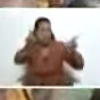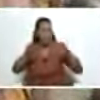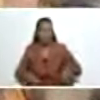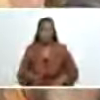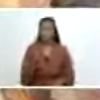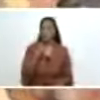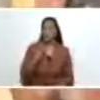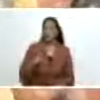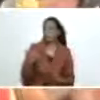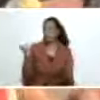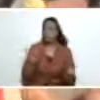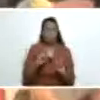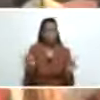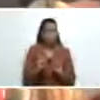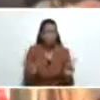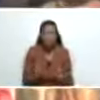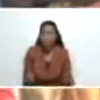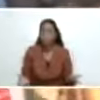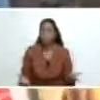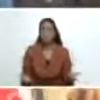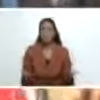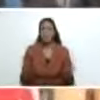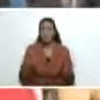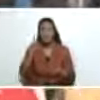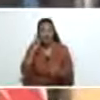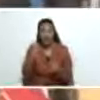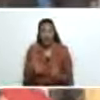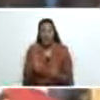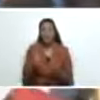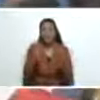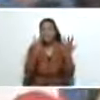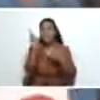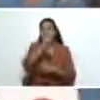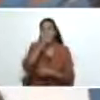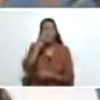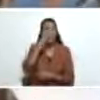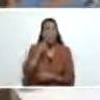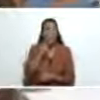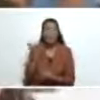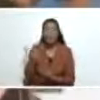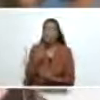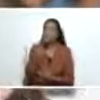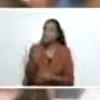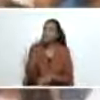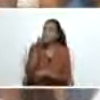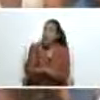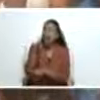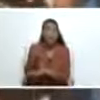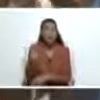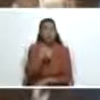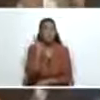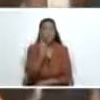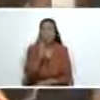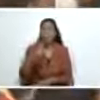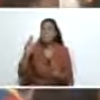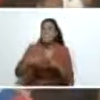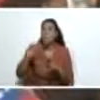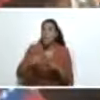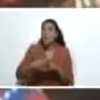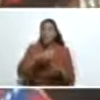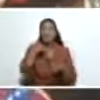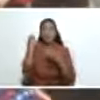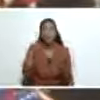lo dijo Sonia Correa, quien está embarazada de 7 meses, y su madre le dijo, no vayas allá, Sonia, que te pueden